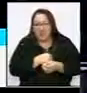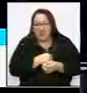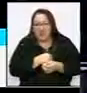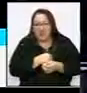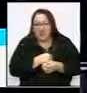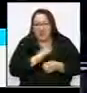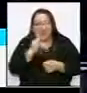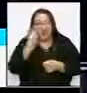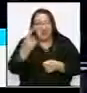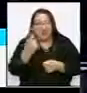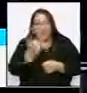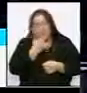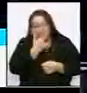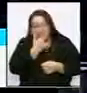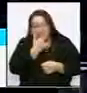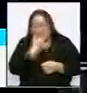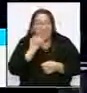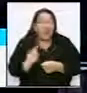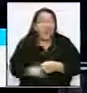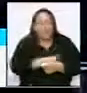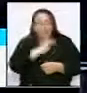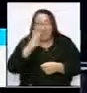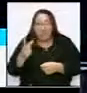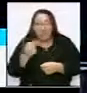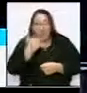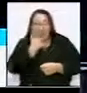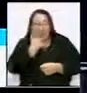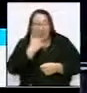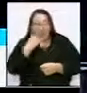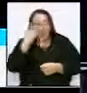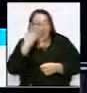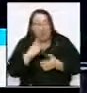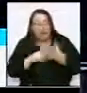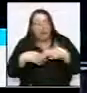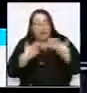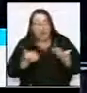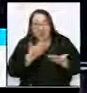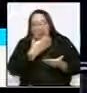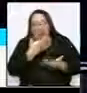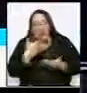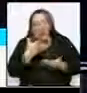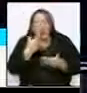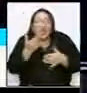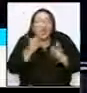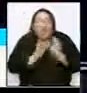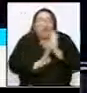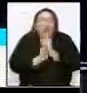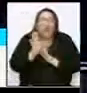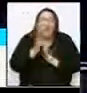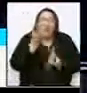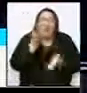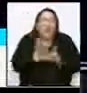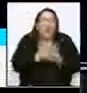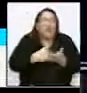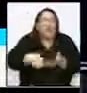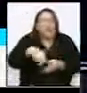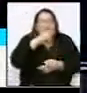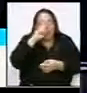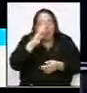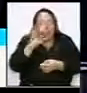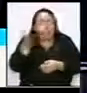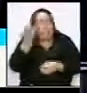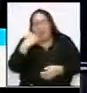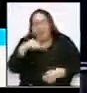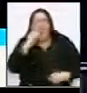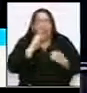Primer error. Y segundo error, para mejorar, para superar los males del país, vamos a